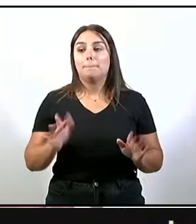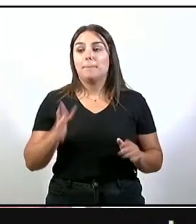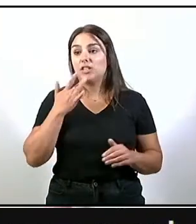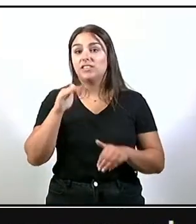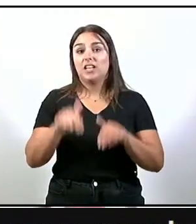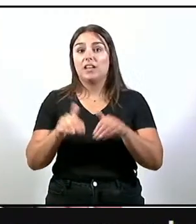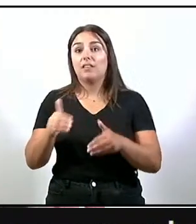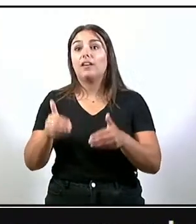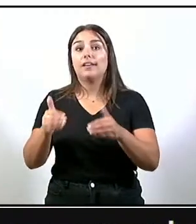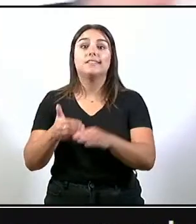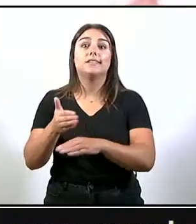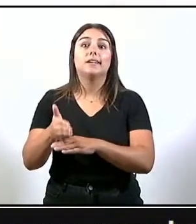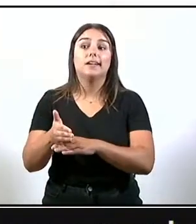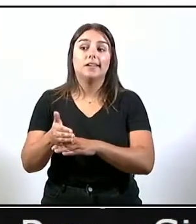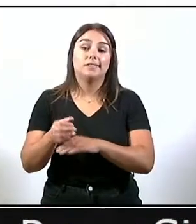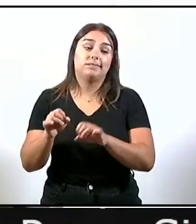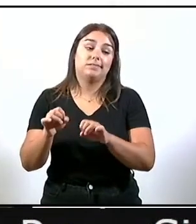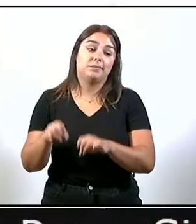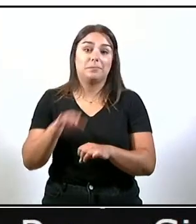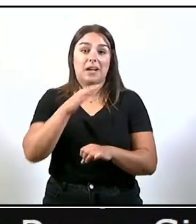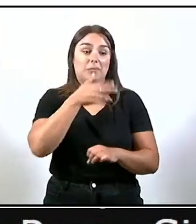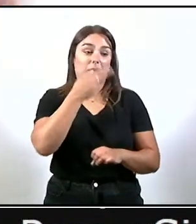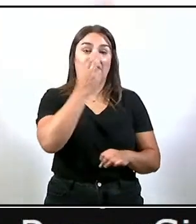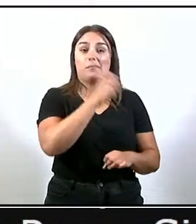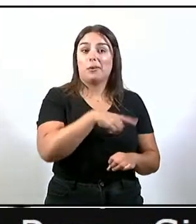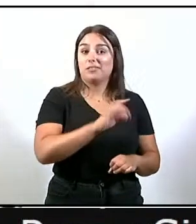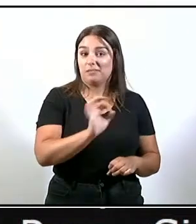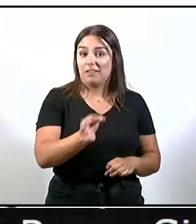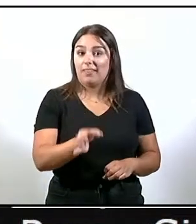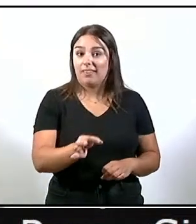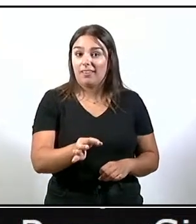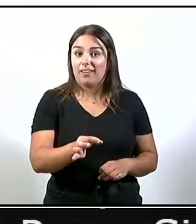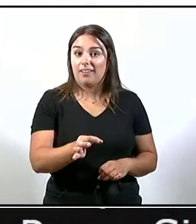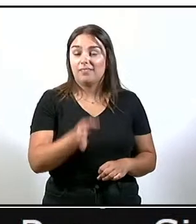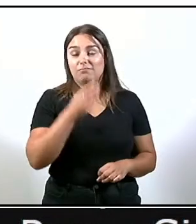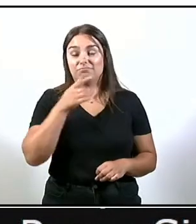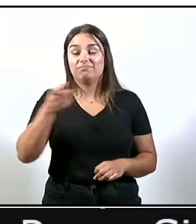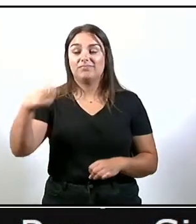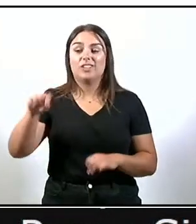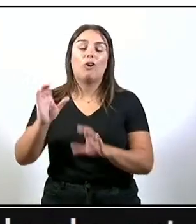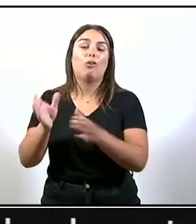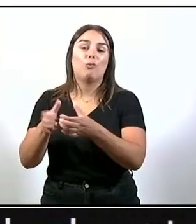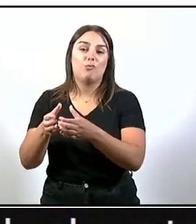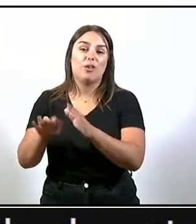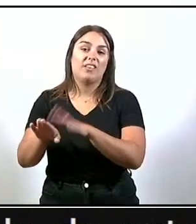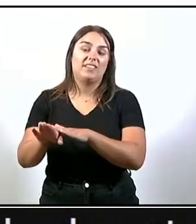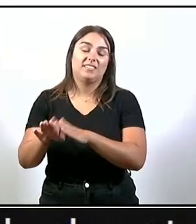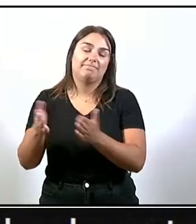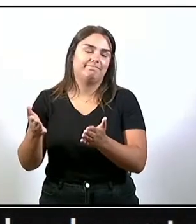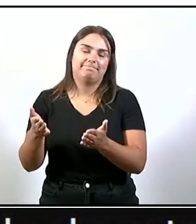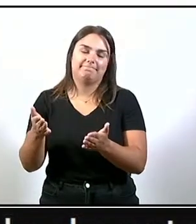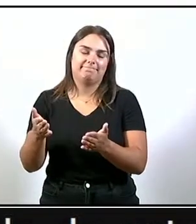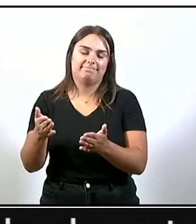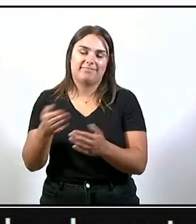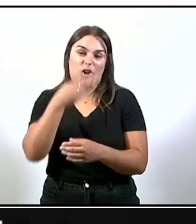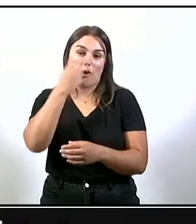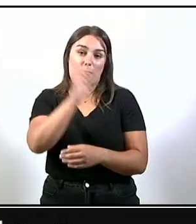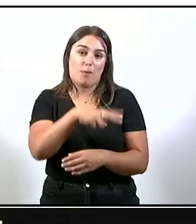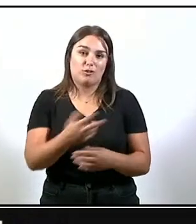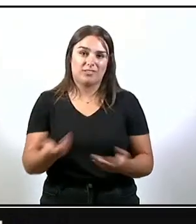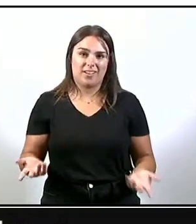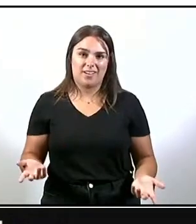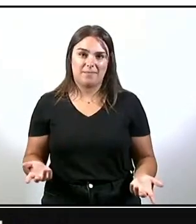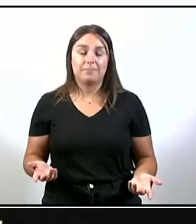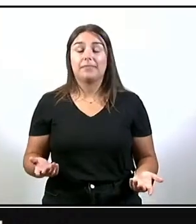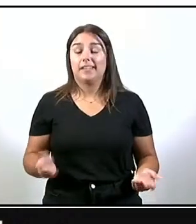se va. Con lo cual, nada de esto importa. O nada de esto parece que les importa a algunos, ¿no? Eso es lo